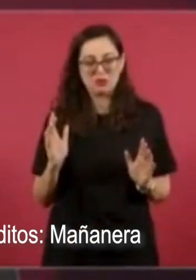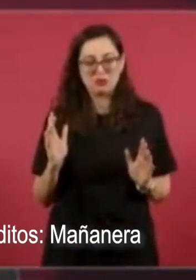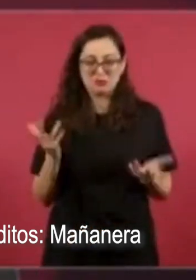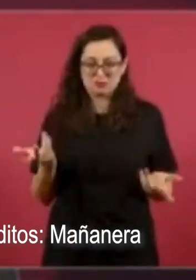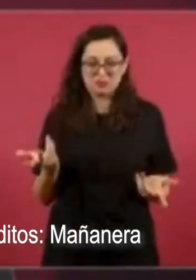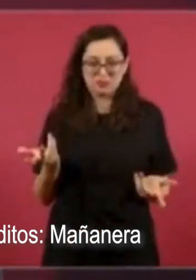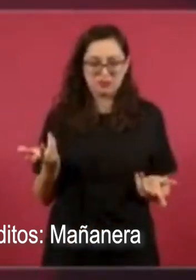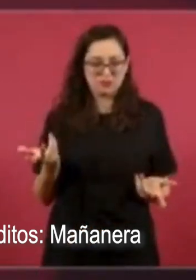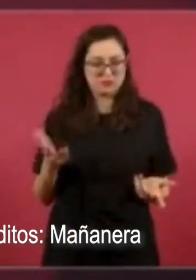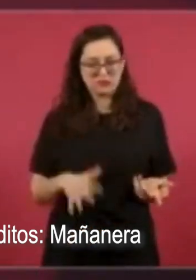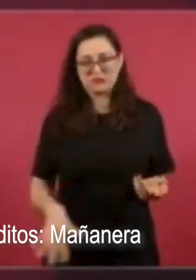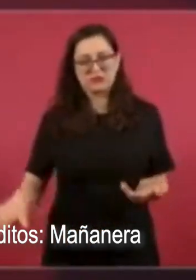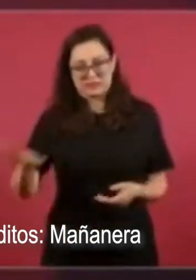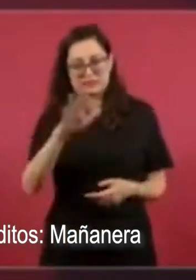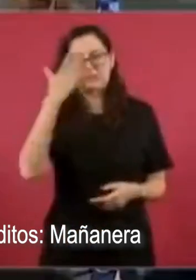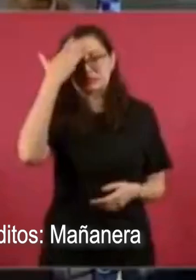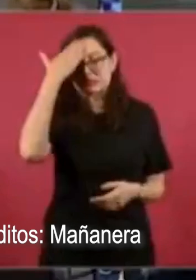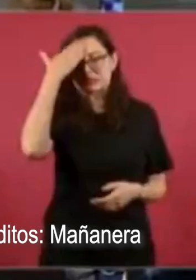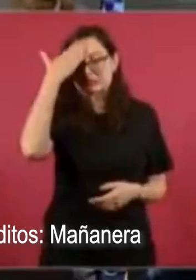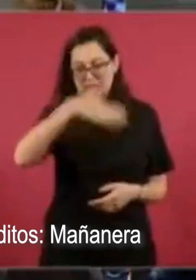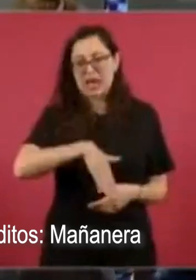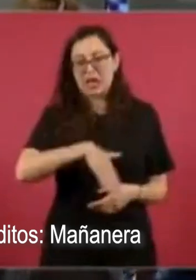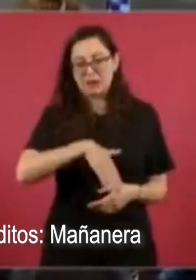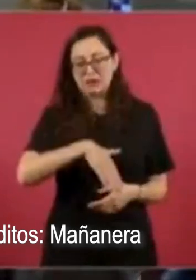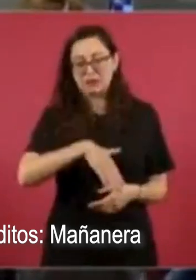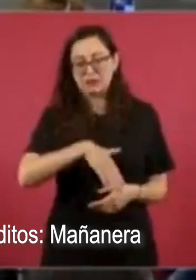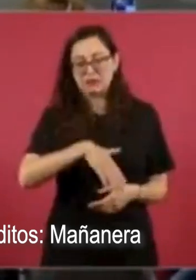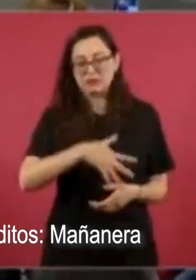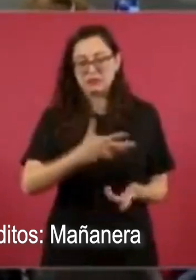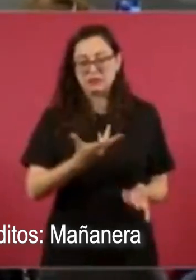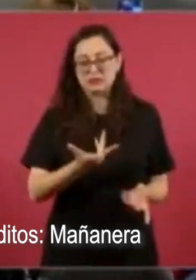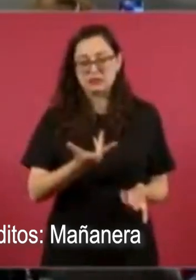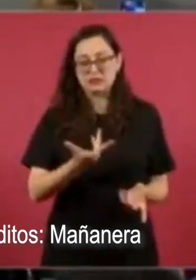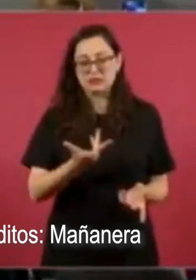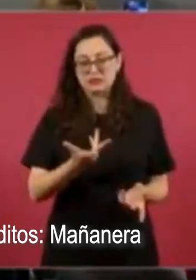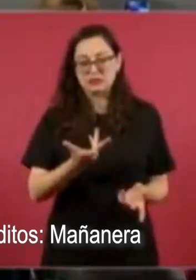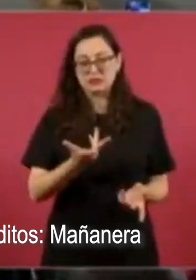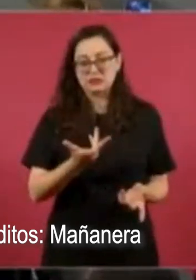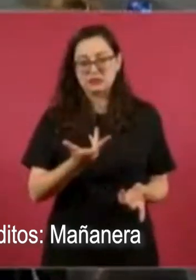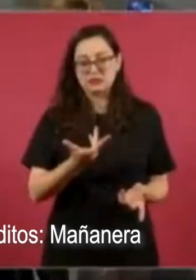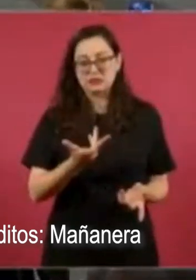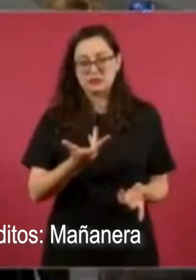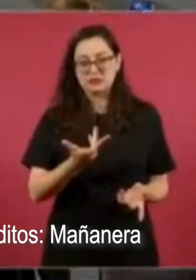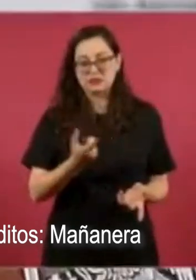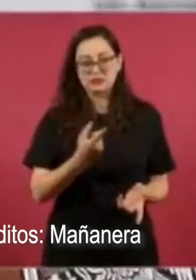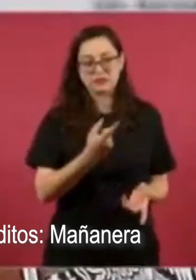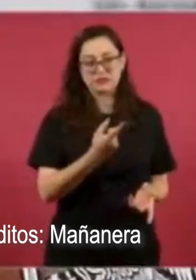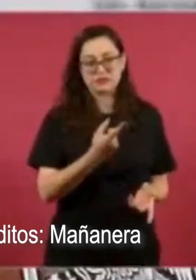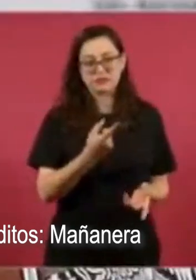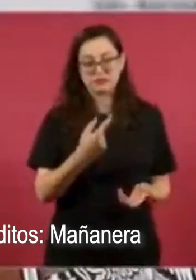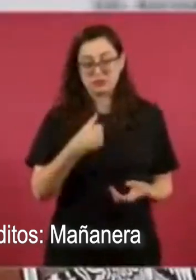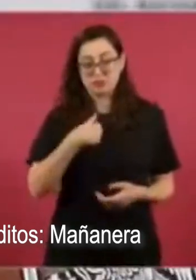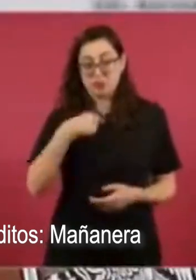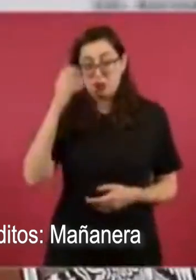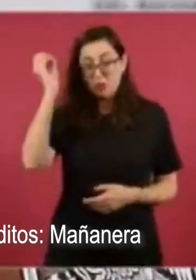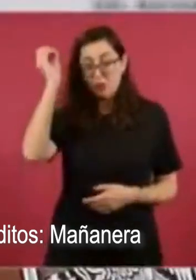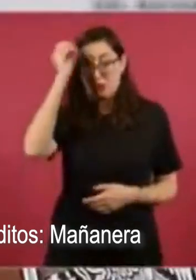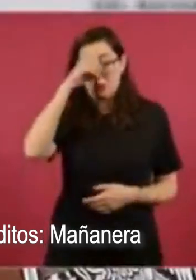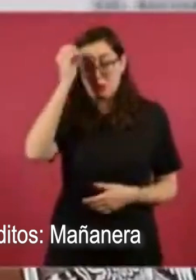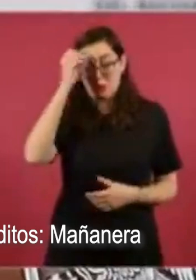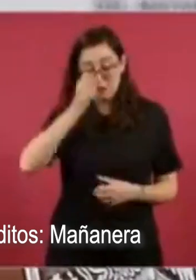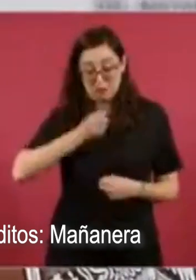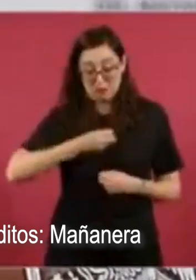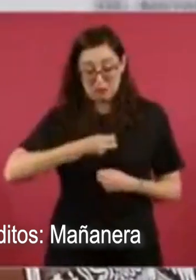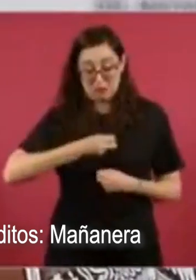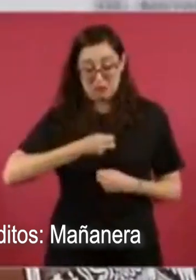es de dominio público, ¿no? Que nosotros estamos sometidos a un escrutinio no